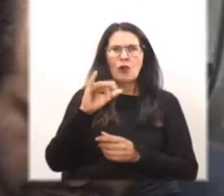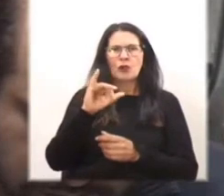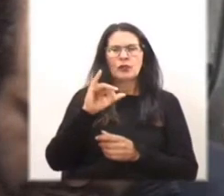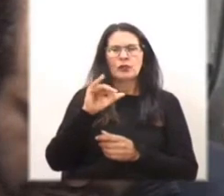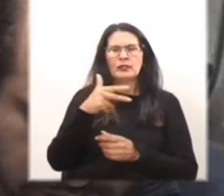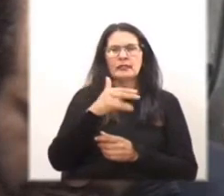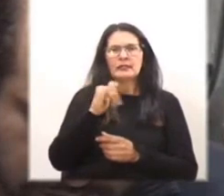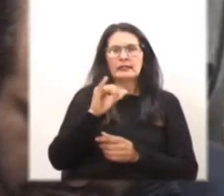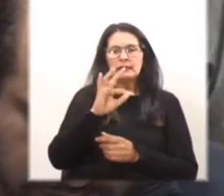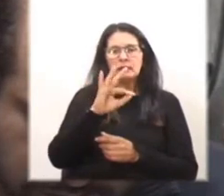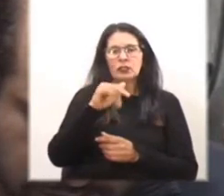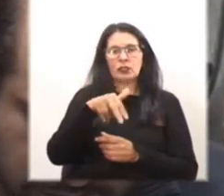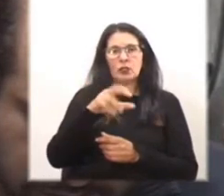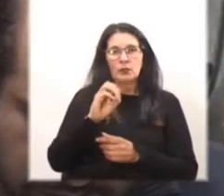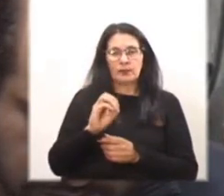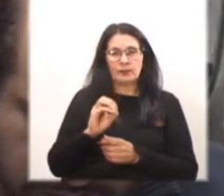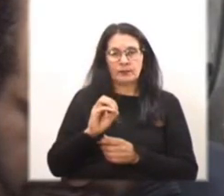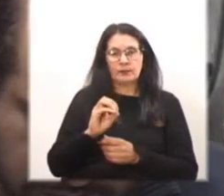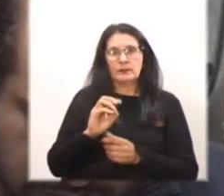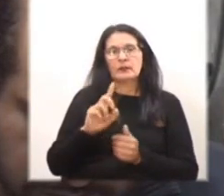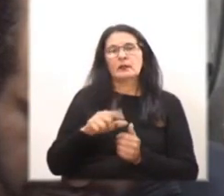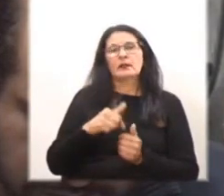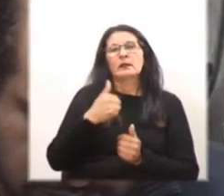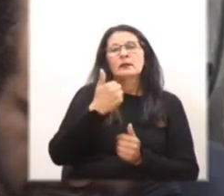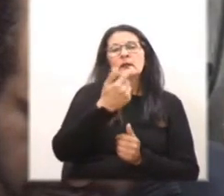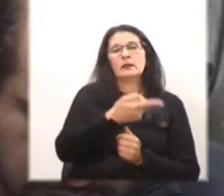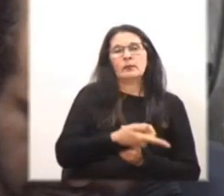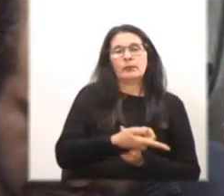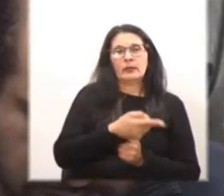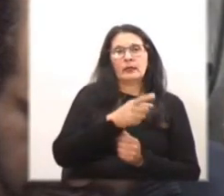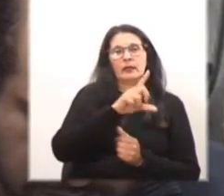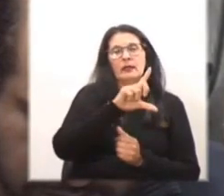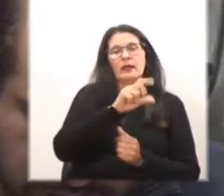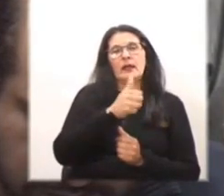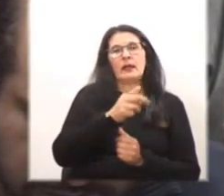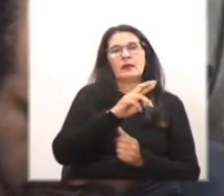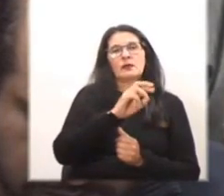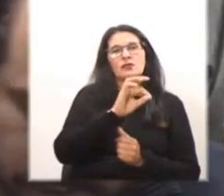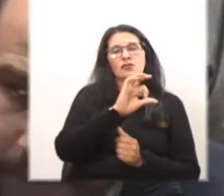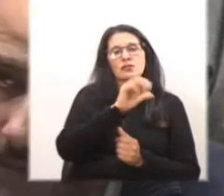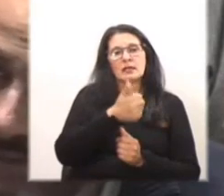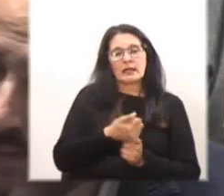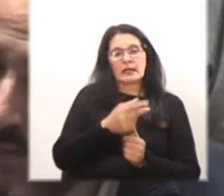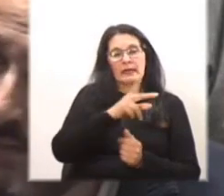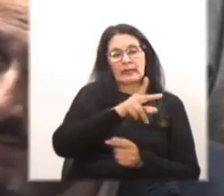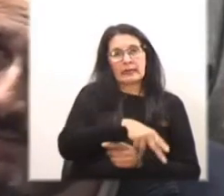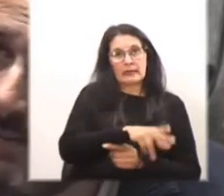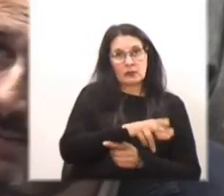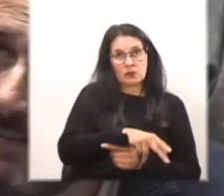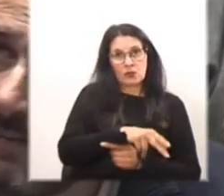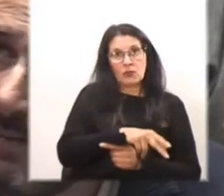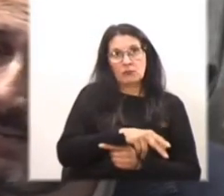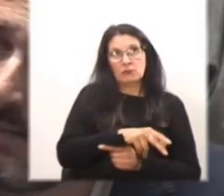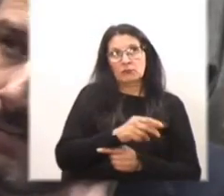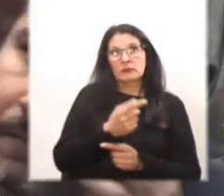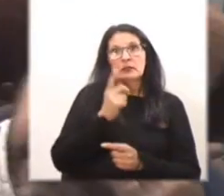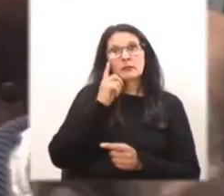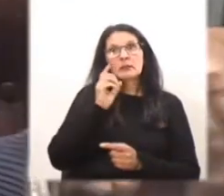Tolosa, que renunció, y estaría bueno saber por qué renunció